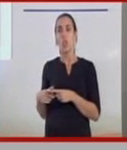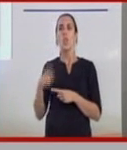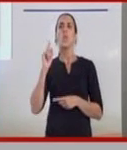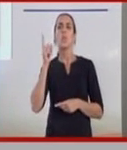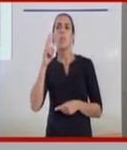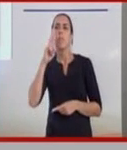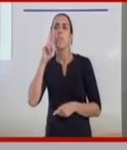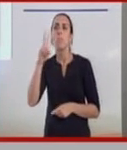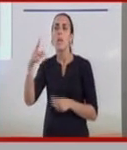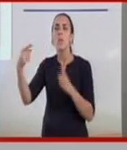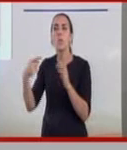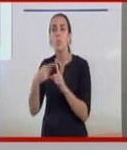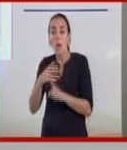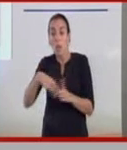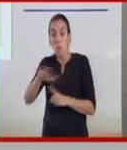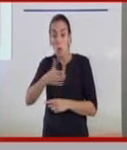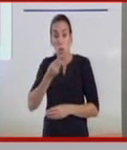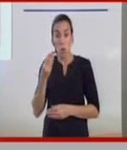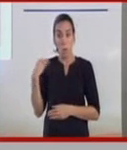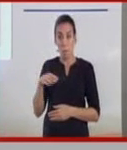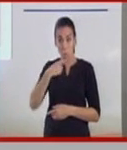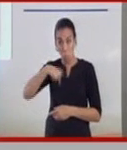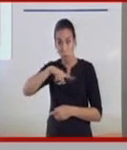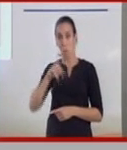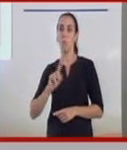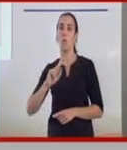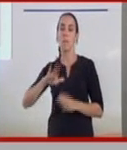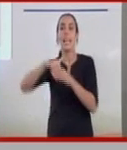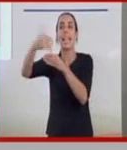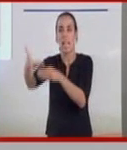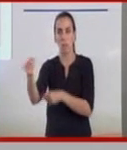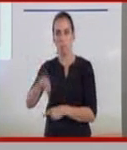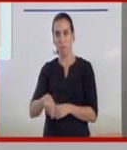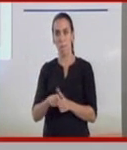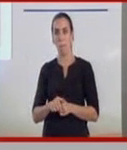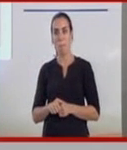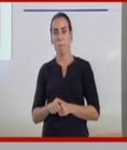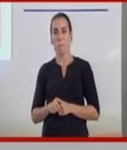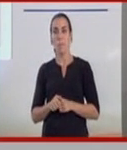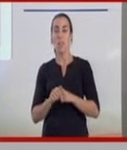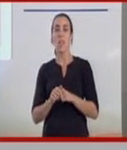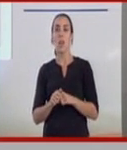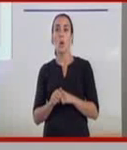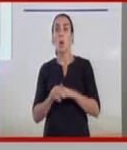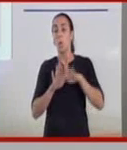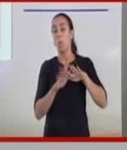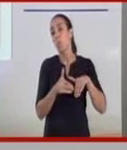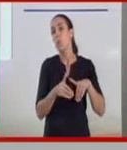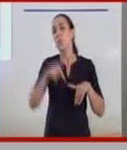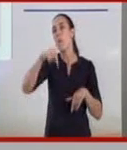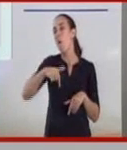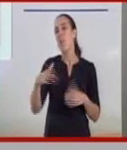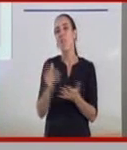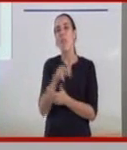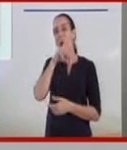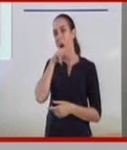nuestro entorno, sino también con usuarios externos. Ya por último, hoy todos estamos hablando de él,